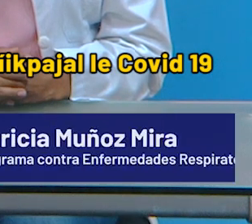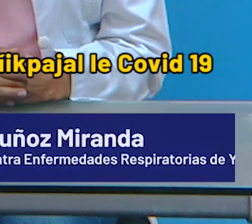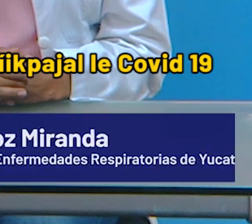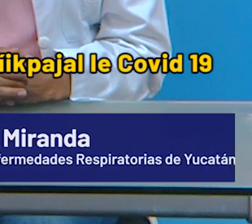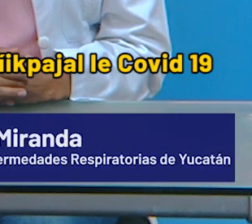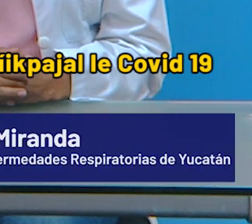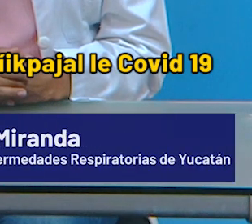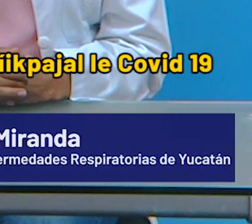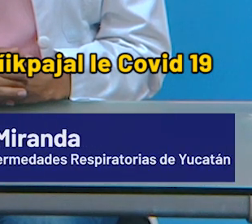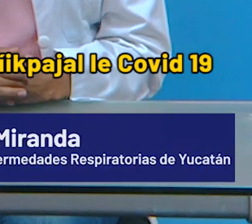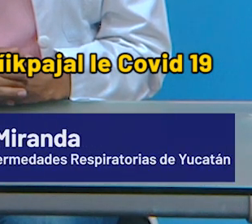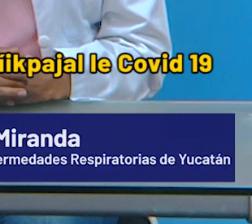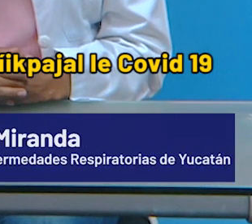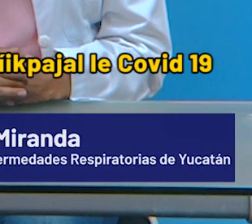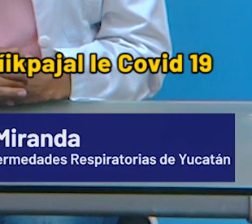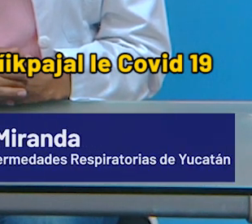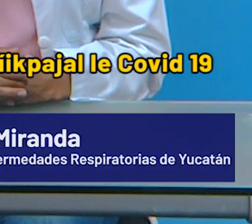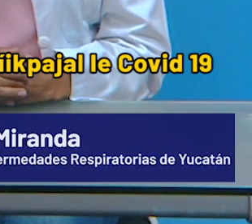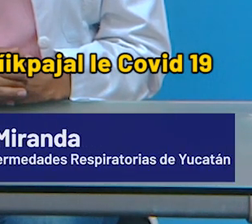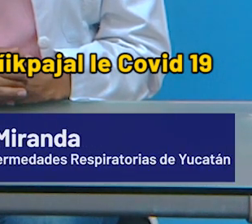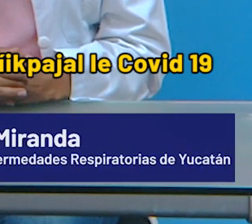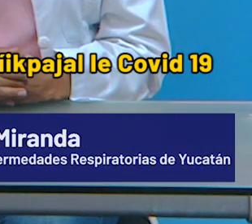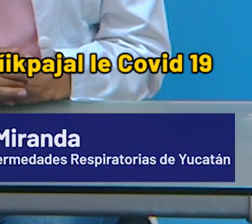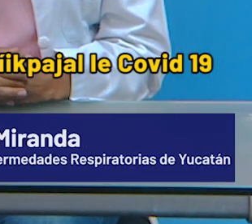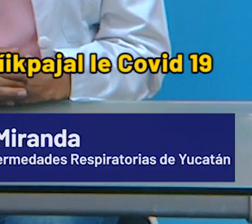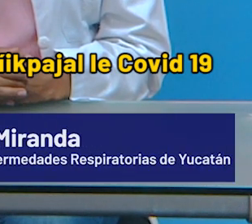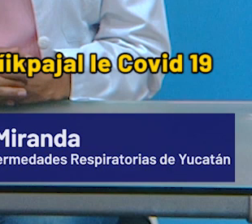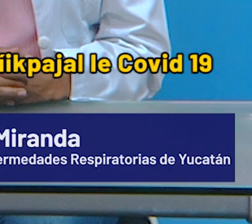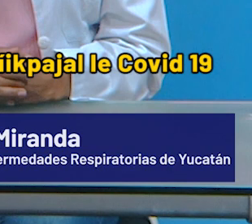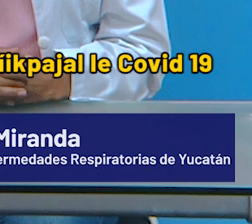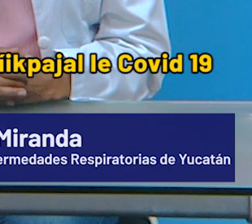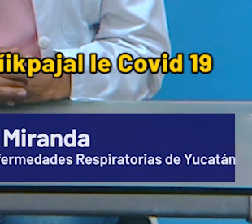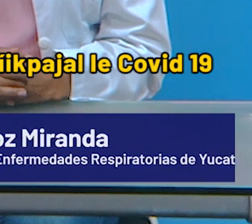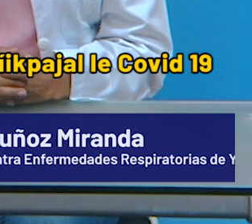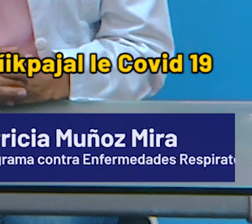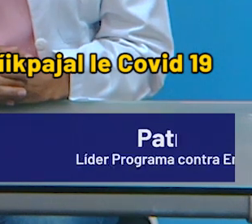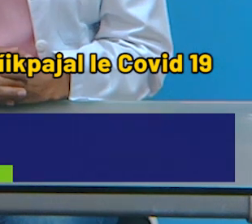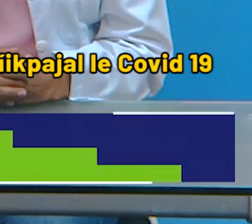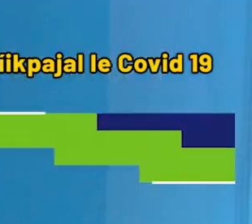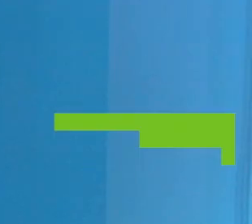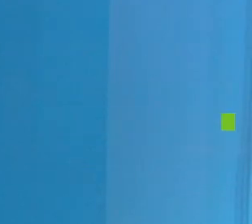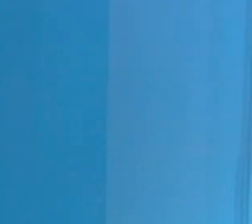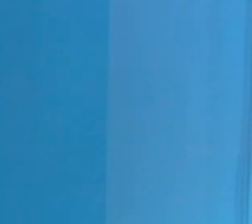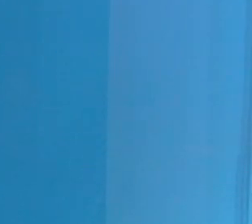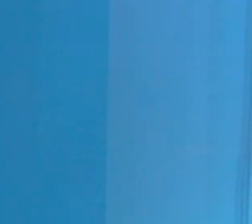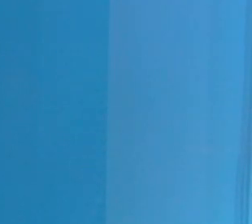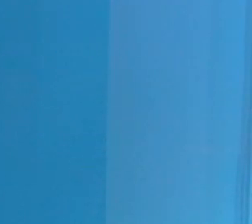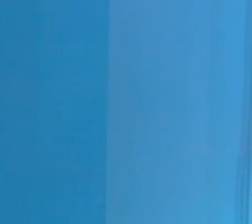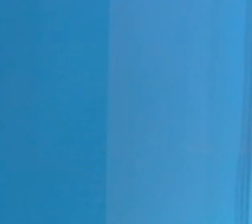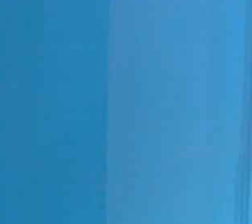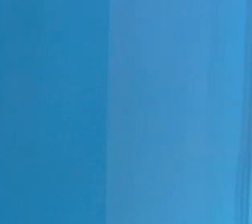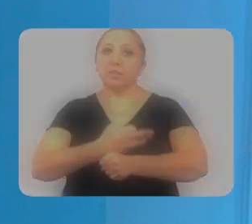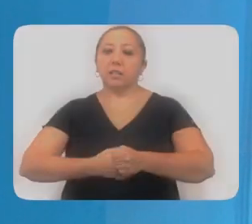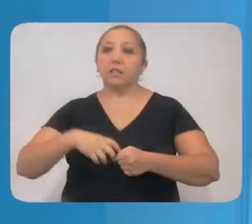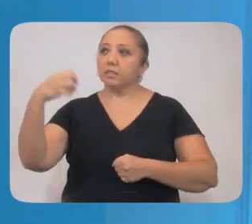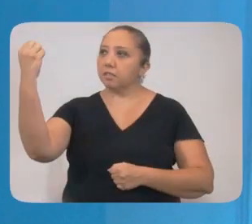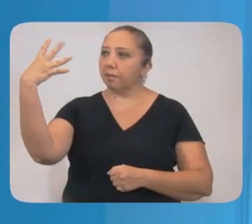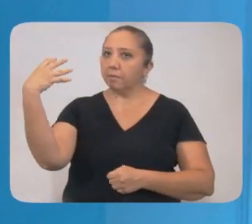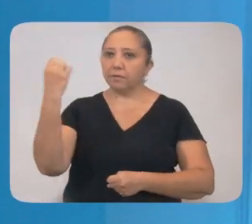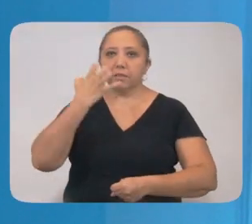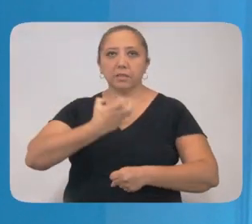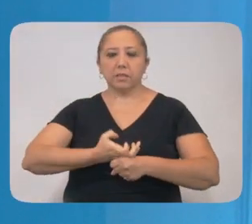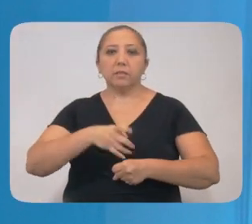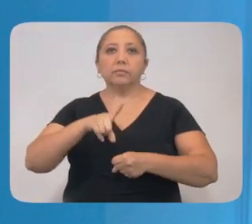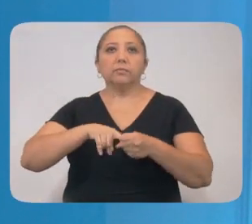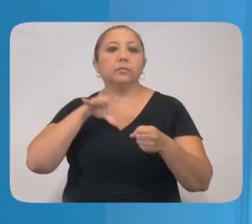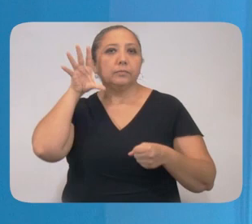Buenas tardes. Nos permitimos dar el informe diario relacionado con el COVID-19. Adelante, doctora. Gracias, doctora. Buenas tardes. El semáforo estatal